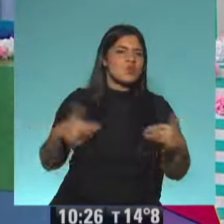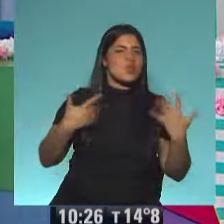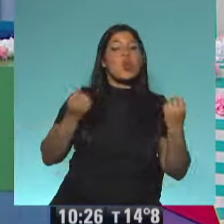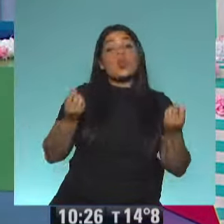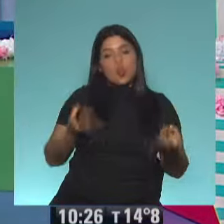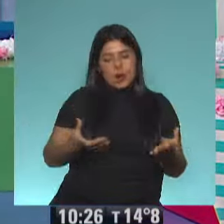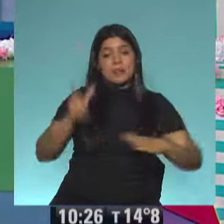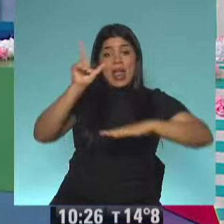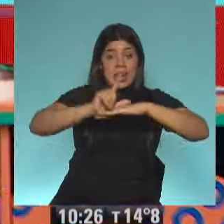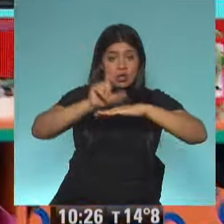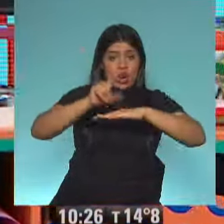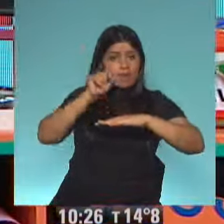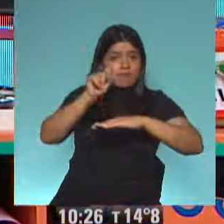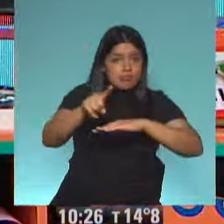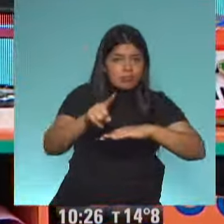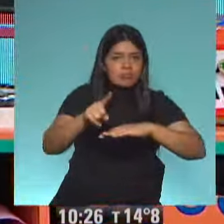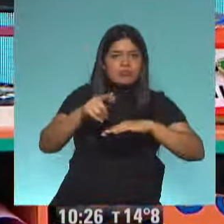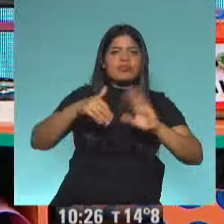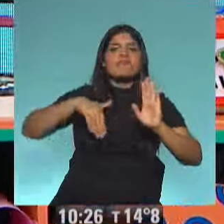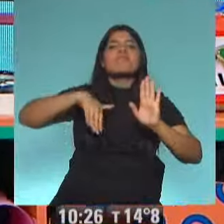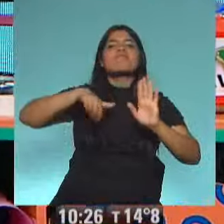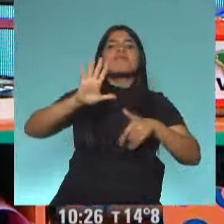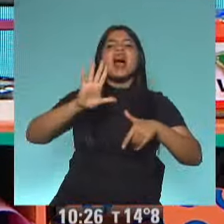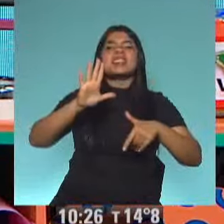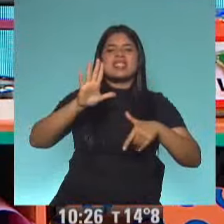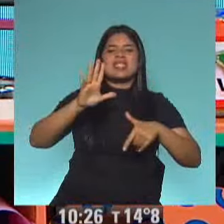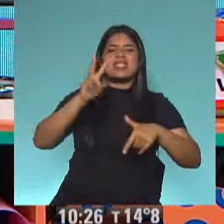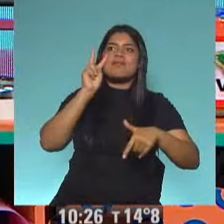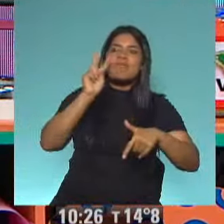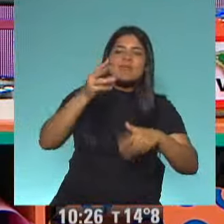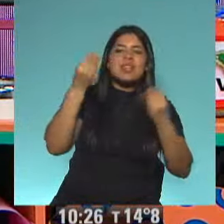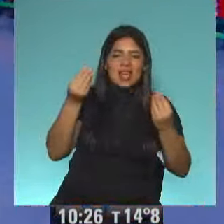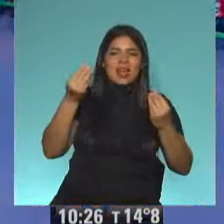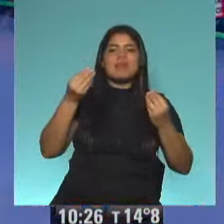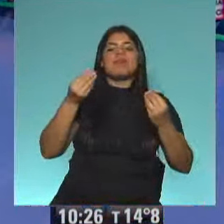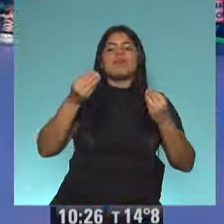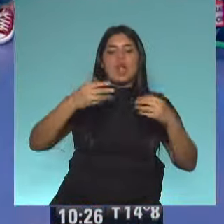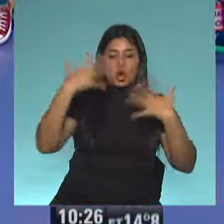carnaval del litoral entonces se caracteriza por los trajes, claro, por las carrozas.